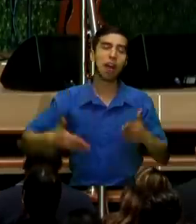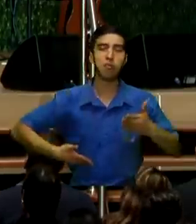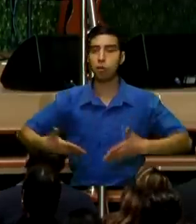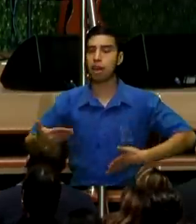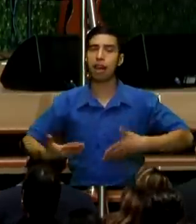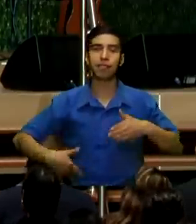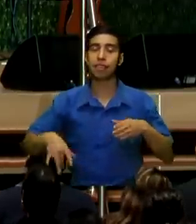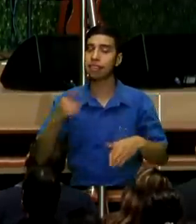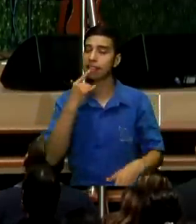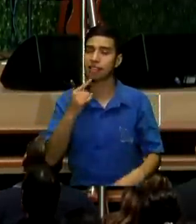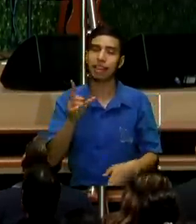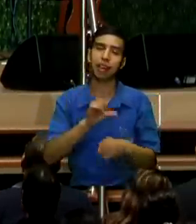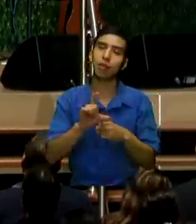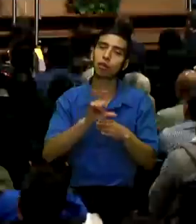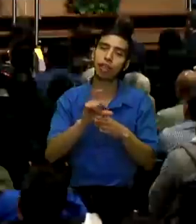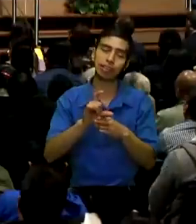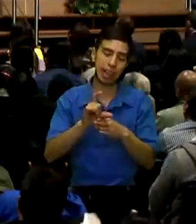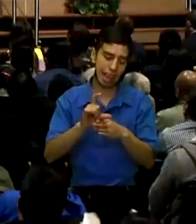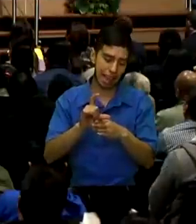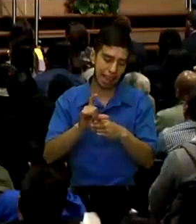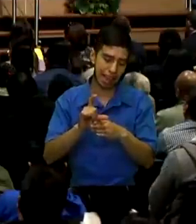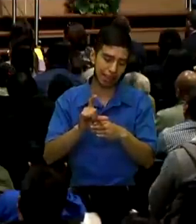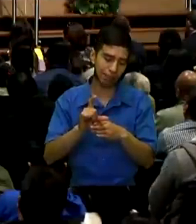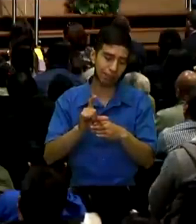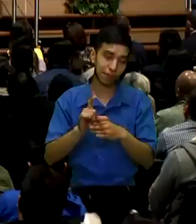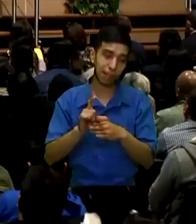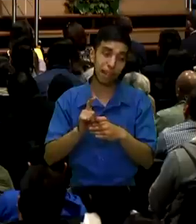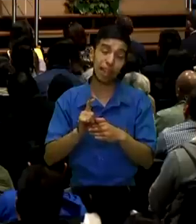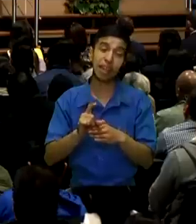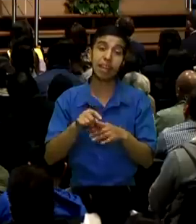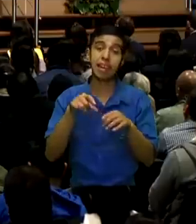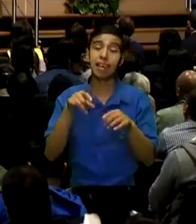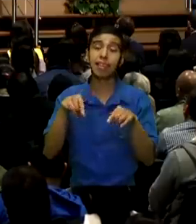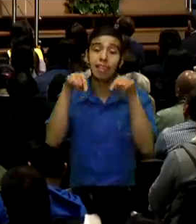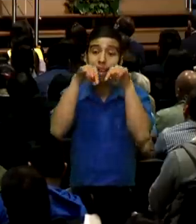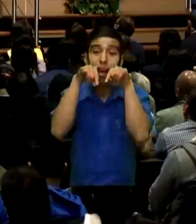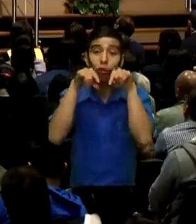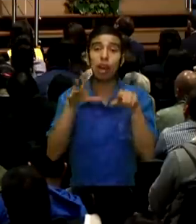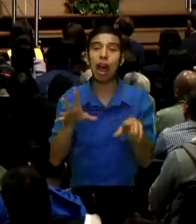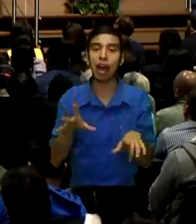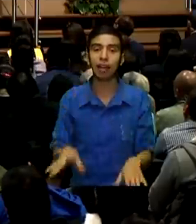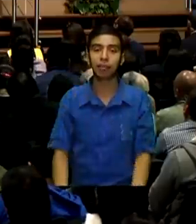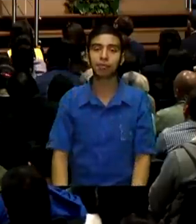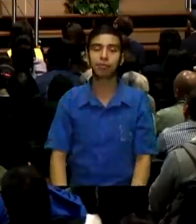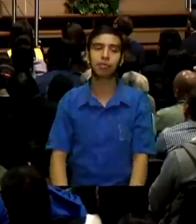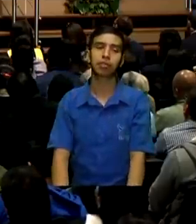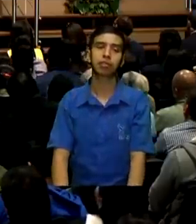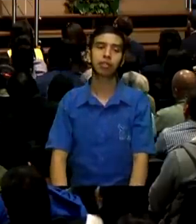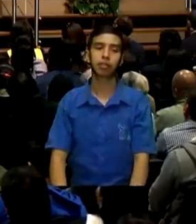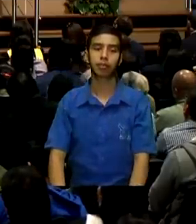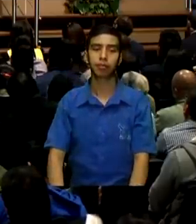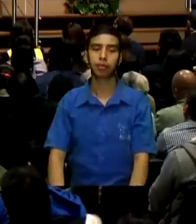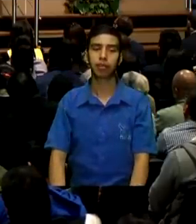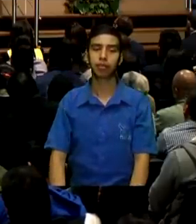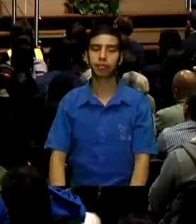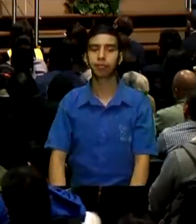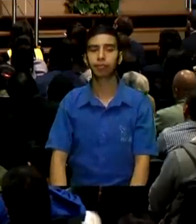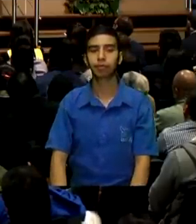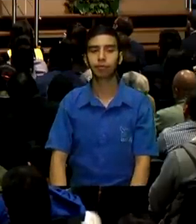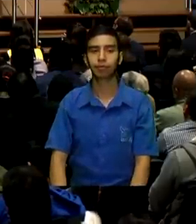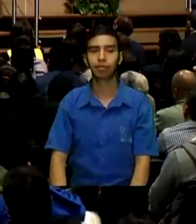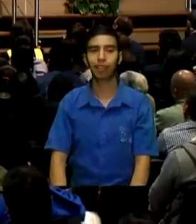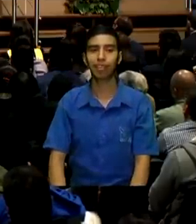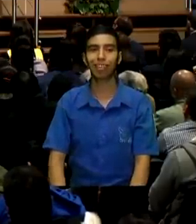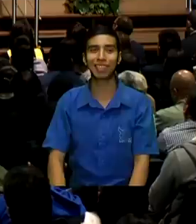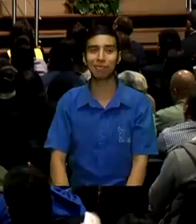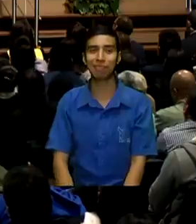Entonces, en vuestra lucha contra el pecado, ¿cómo voy de tiempo, Padre Santo? Voy bien, voy bien, voy bien. Ayúdeme, voy bien, voy bien. Va